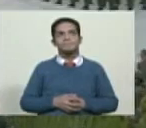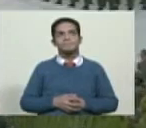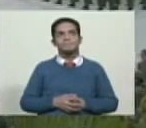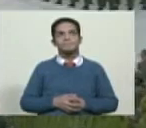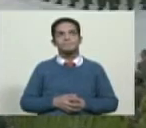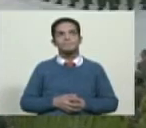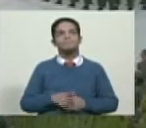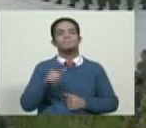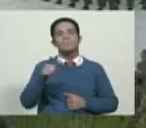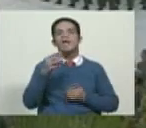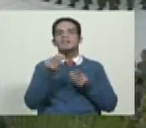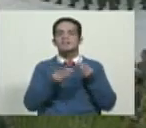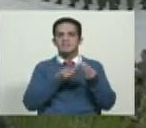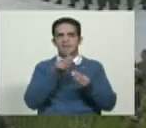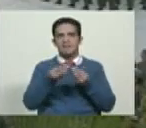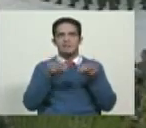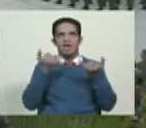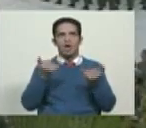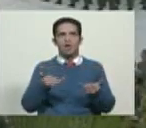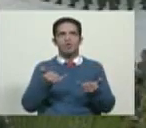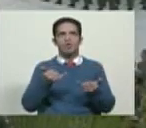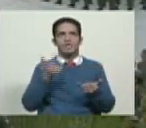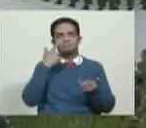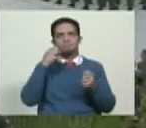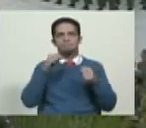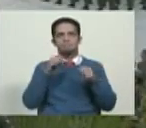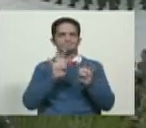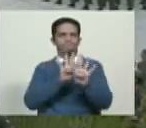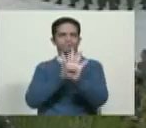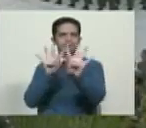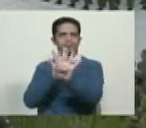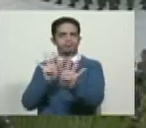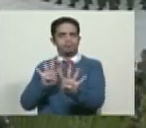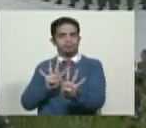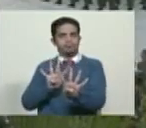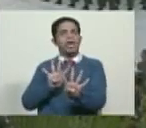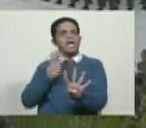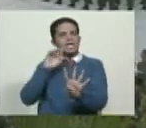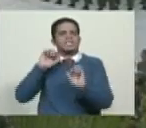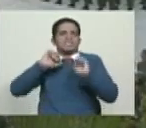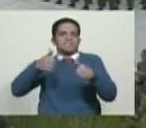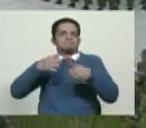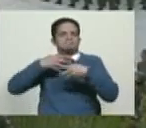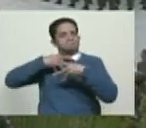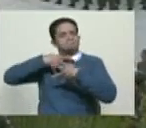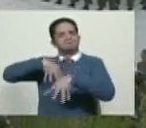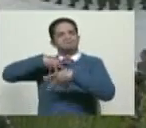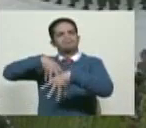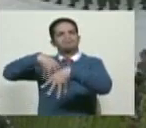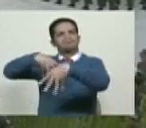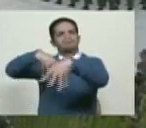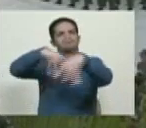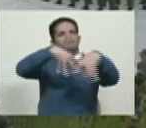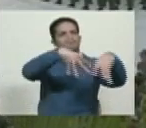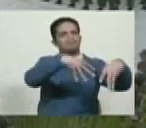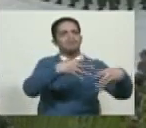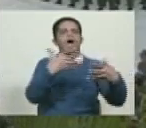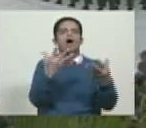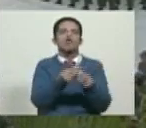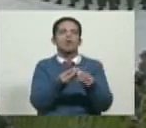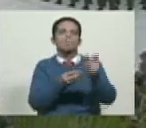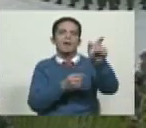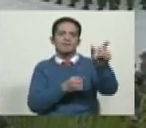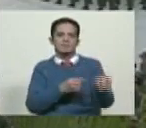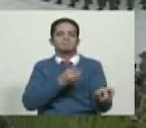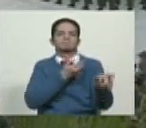Tiuna. Realizan entonces, rompen filas para realizar este importante desplazamiento y acompañar al